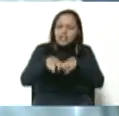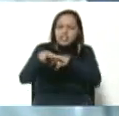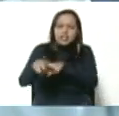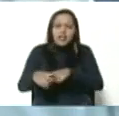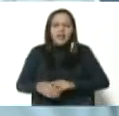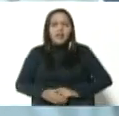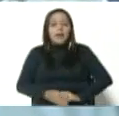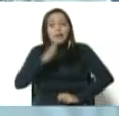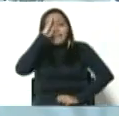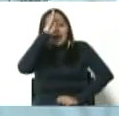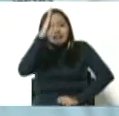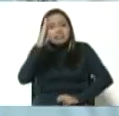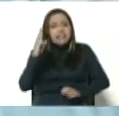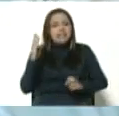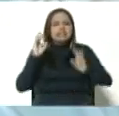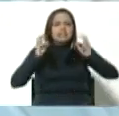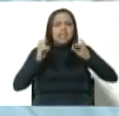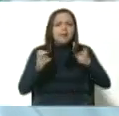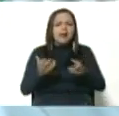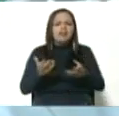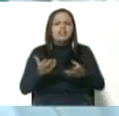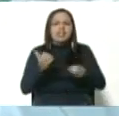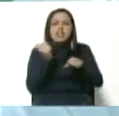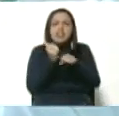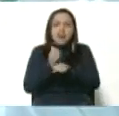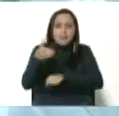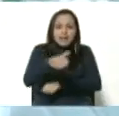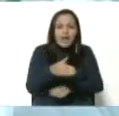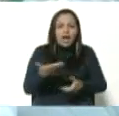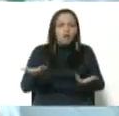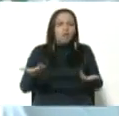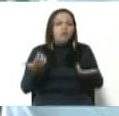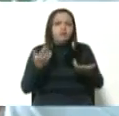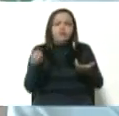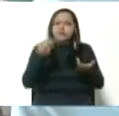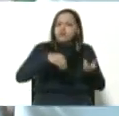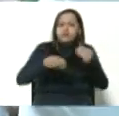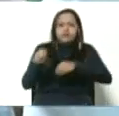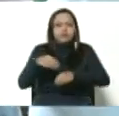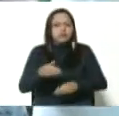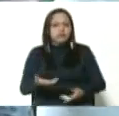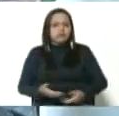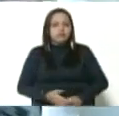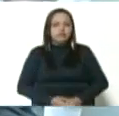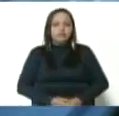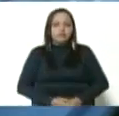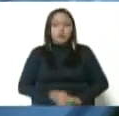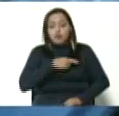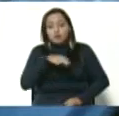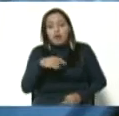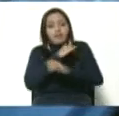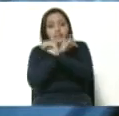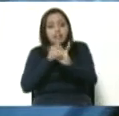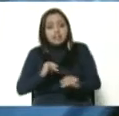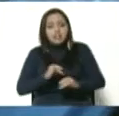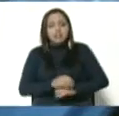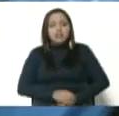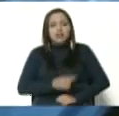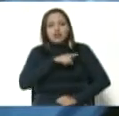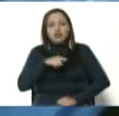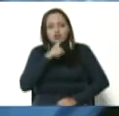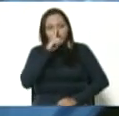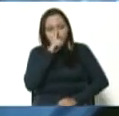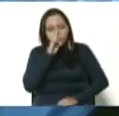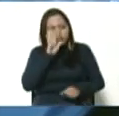Barinas el tema pecuario, etcétera, etcétera, etcétera. Así que estamos muy felices, nosotros nos callamos, y